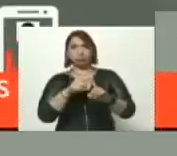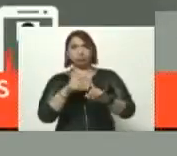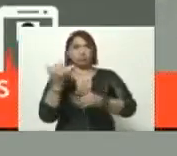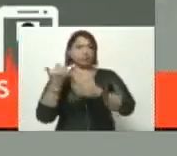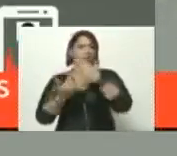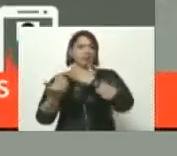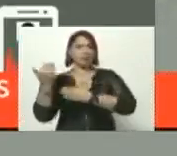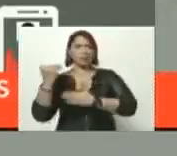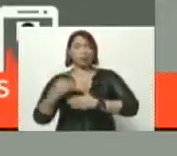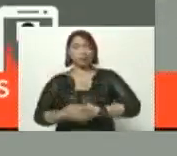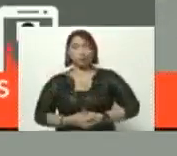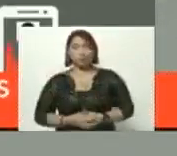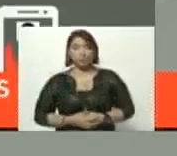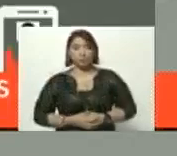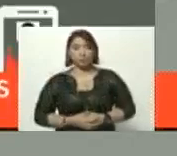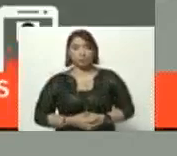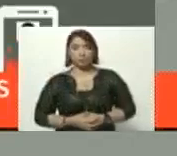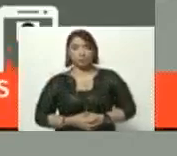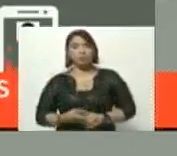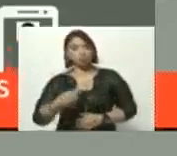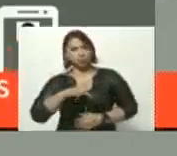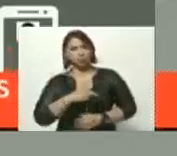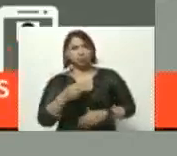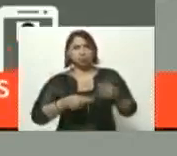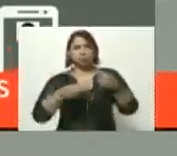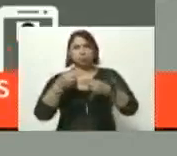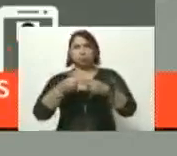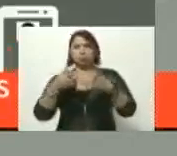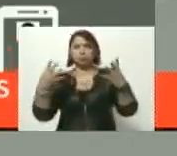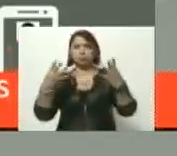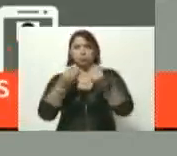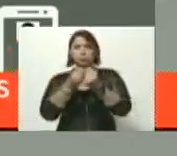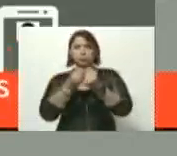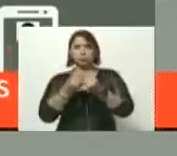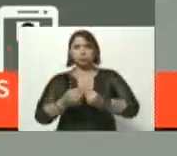pasado habramos construido juntos.